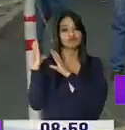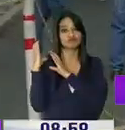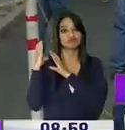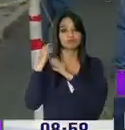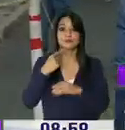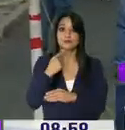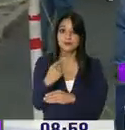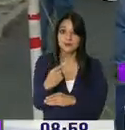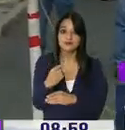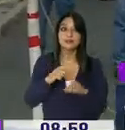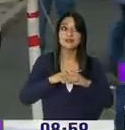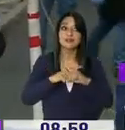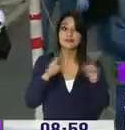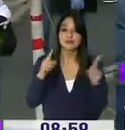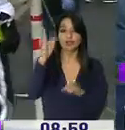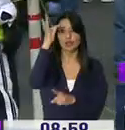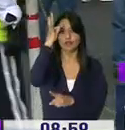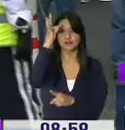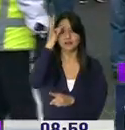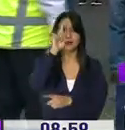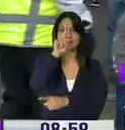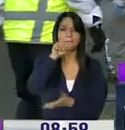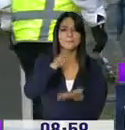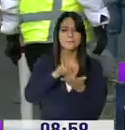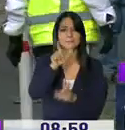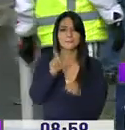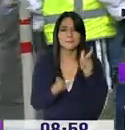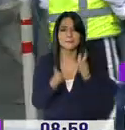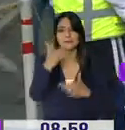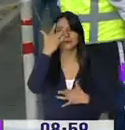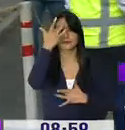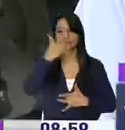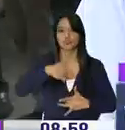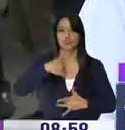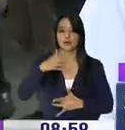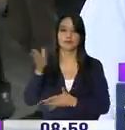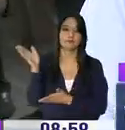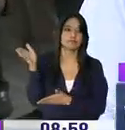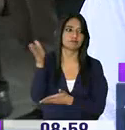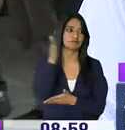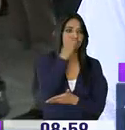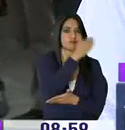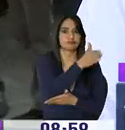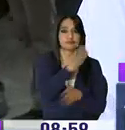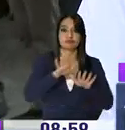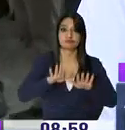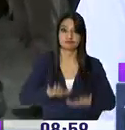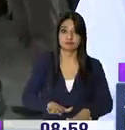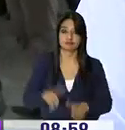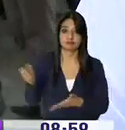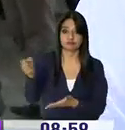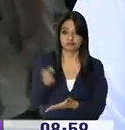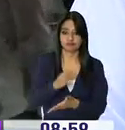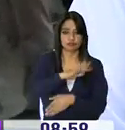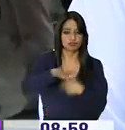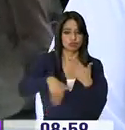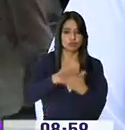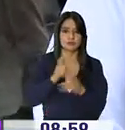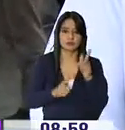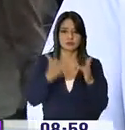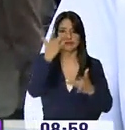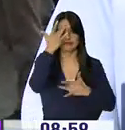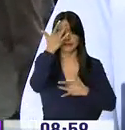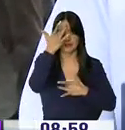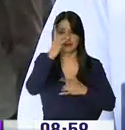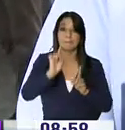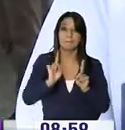a distintas casas de salud a 1.500 pacientes con coronavirus. Nosotros somos una unidad que receptamos a todos los pacientes en la